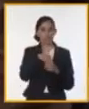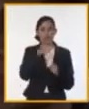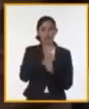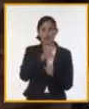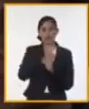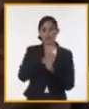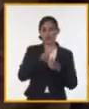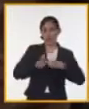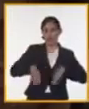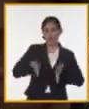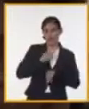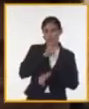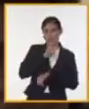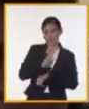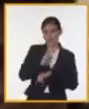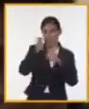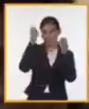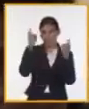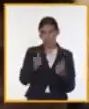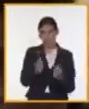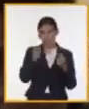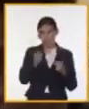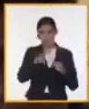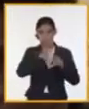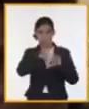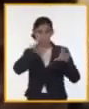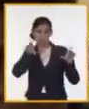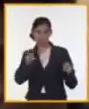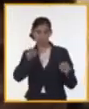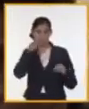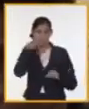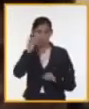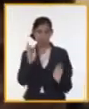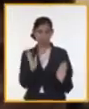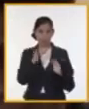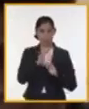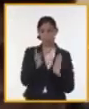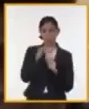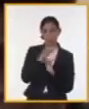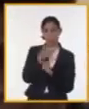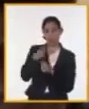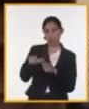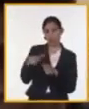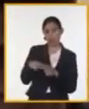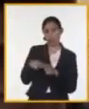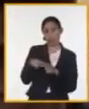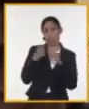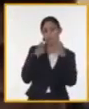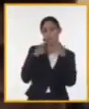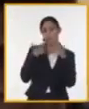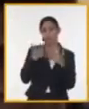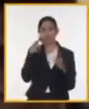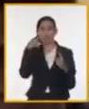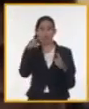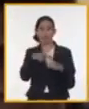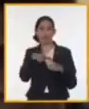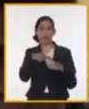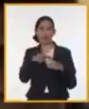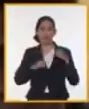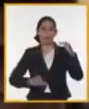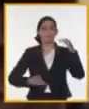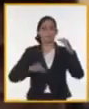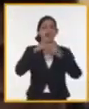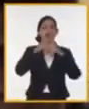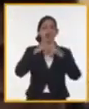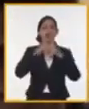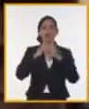complejidad económica, de carencia de muchos recursos, cuando usted va a los subjetivos es casi infinito ver el límite de aspectos subjetivos en